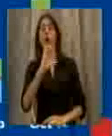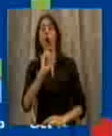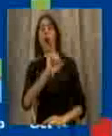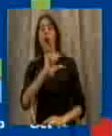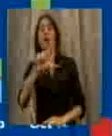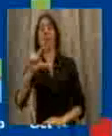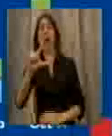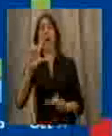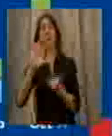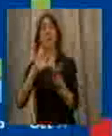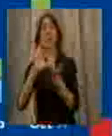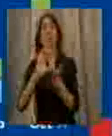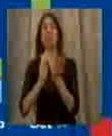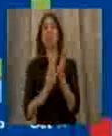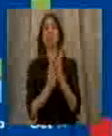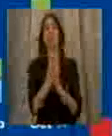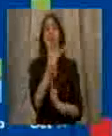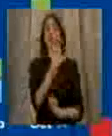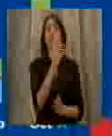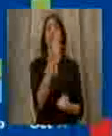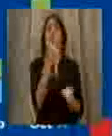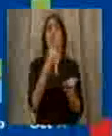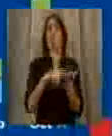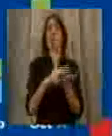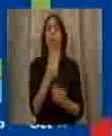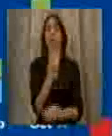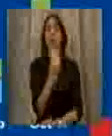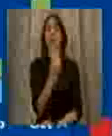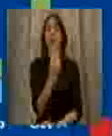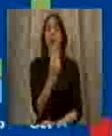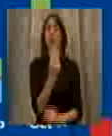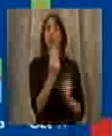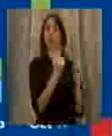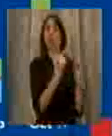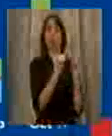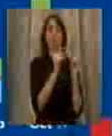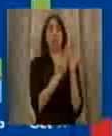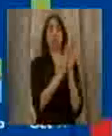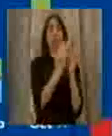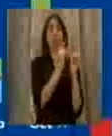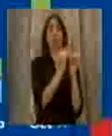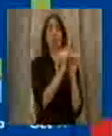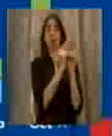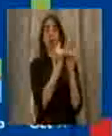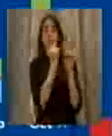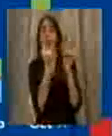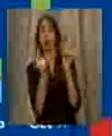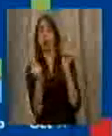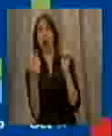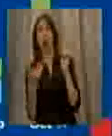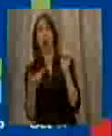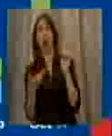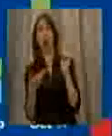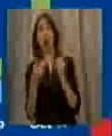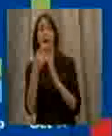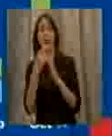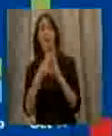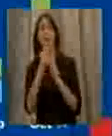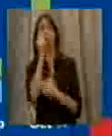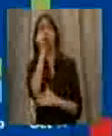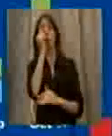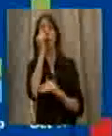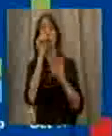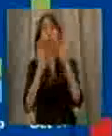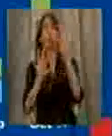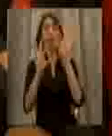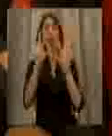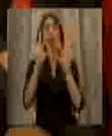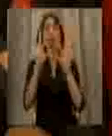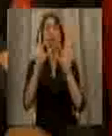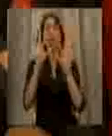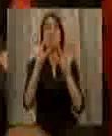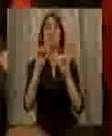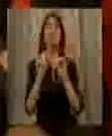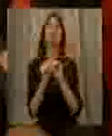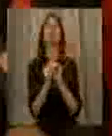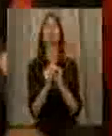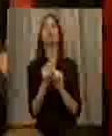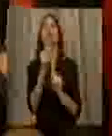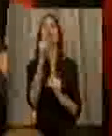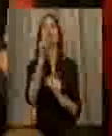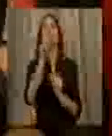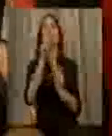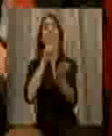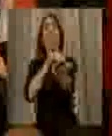del 2012 y hoy día está teniendo al mes de octubre, al 15 de octubre,